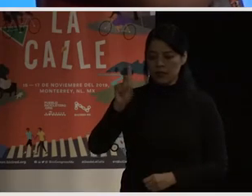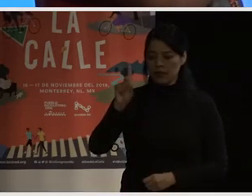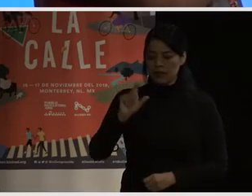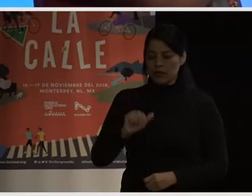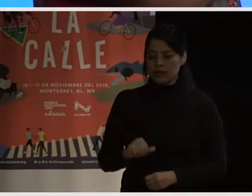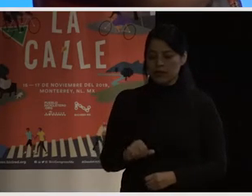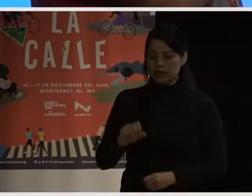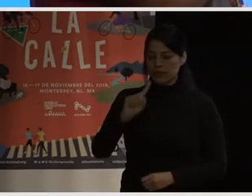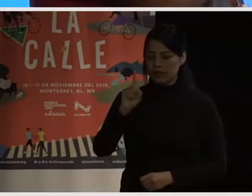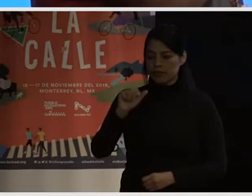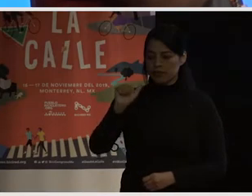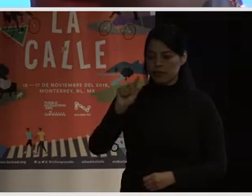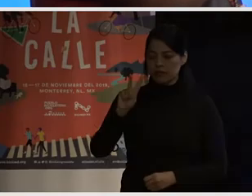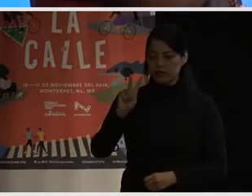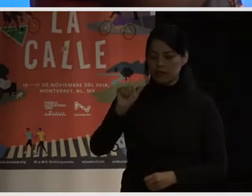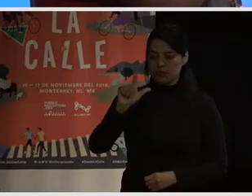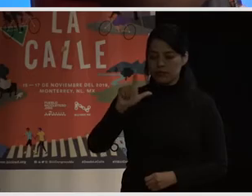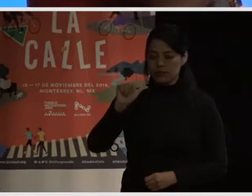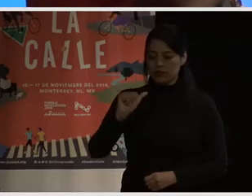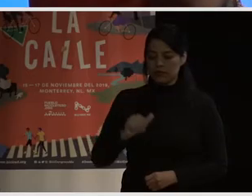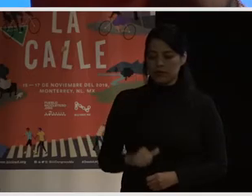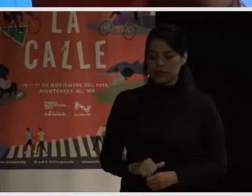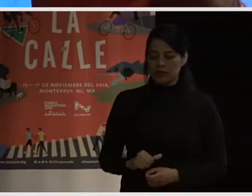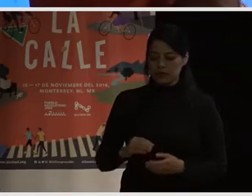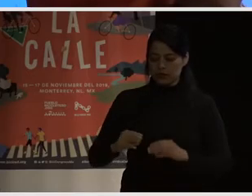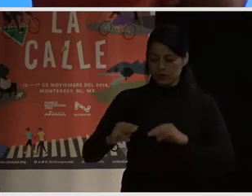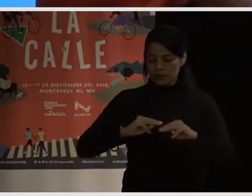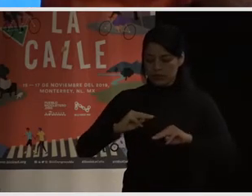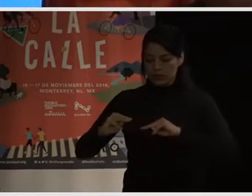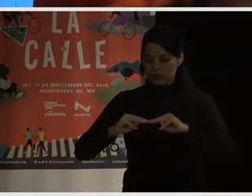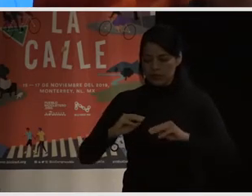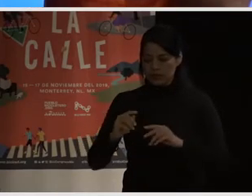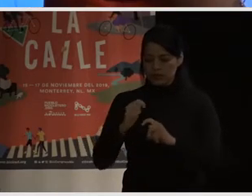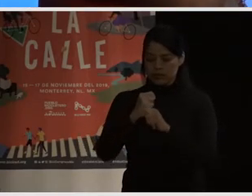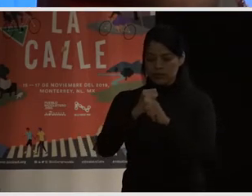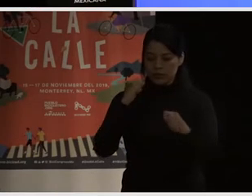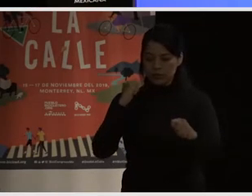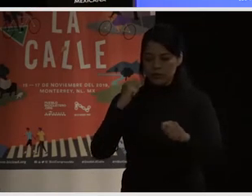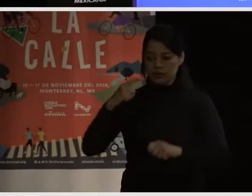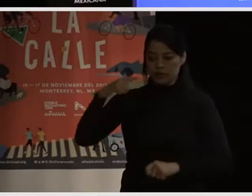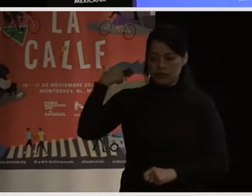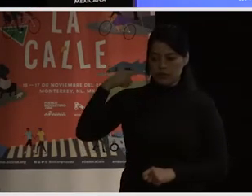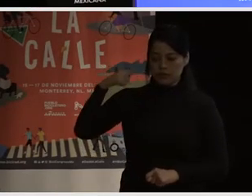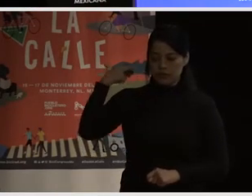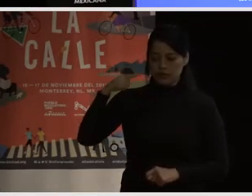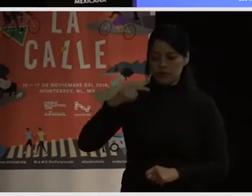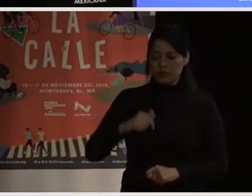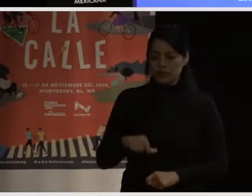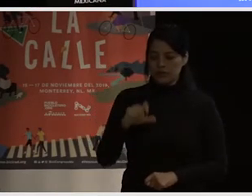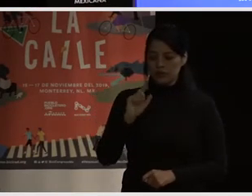movilidad de transporte del ayuntamiento de guadalajara jalisco y nos acompaña